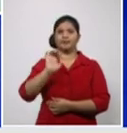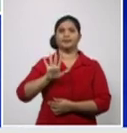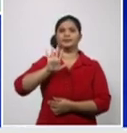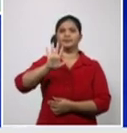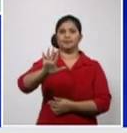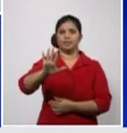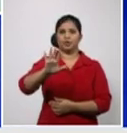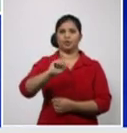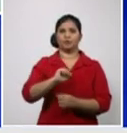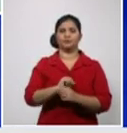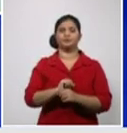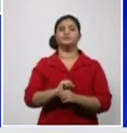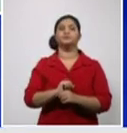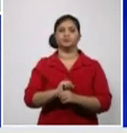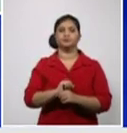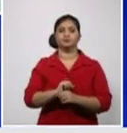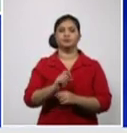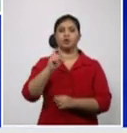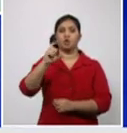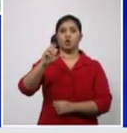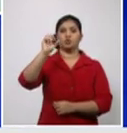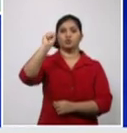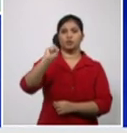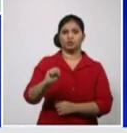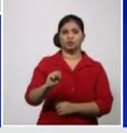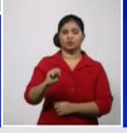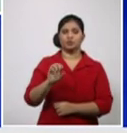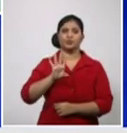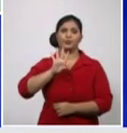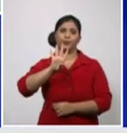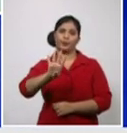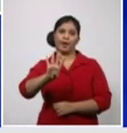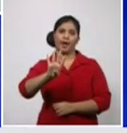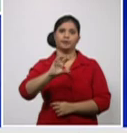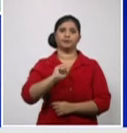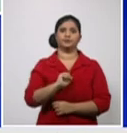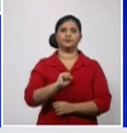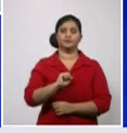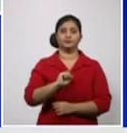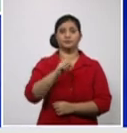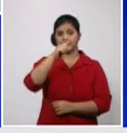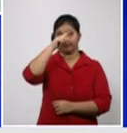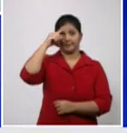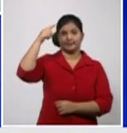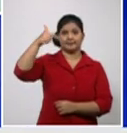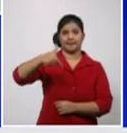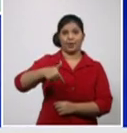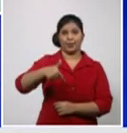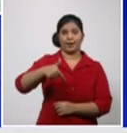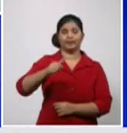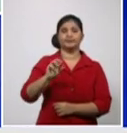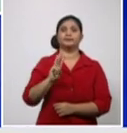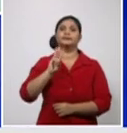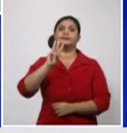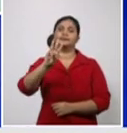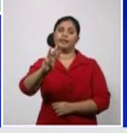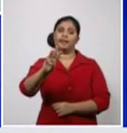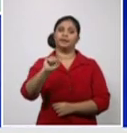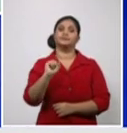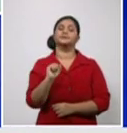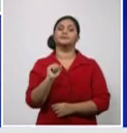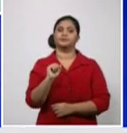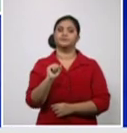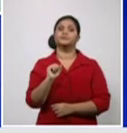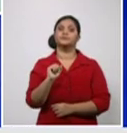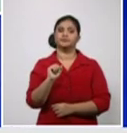han estado marcando una cifra elevada en los últimos días. Consolación del Sur 4, San